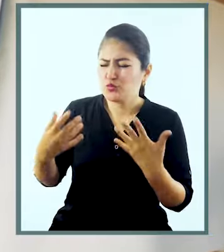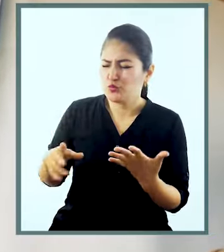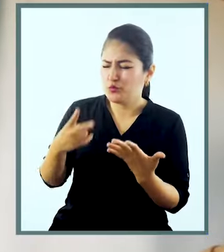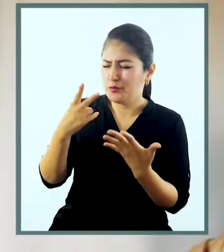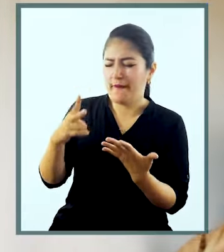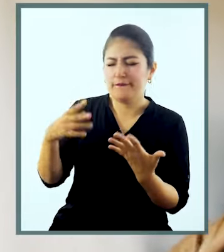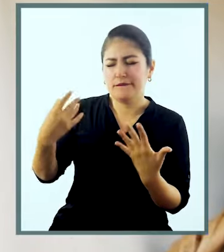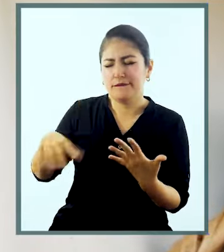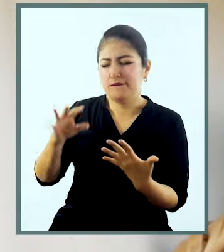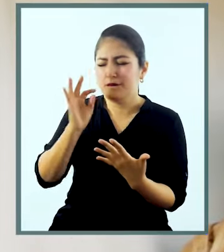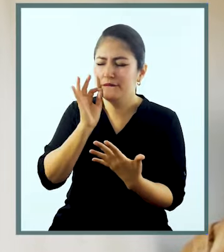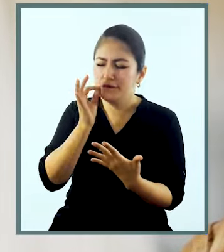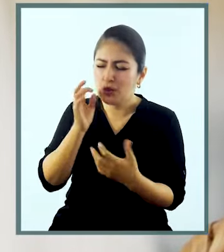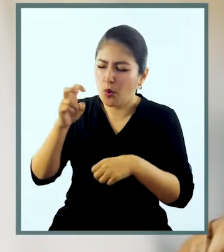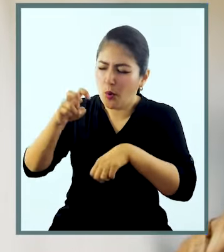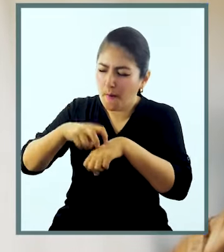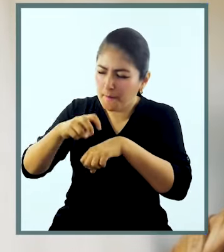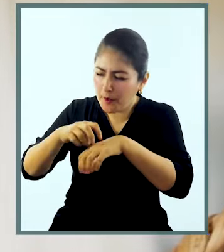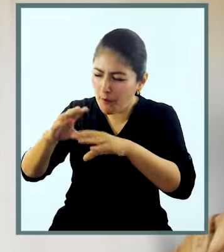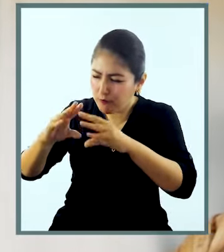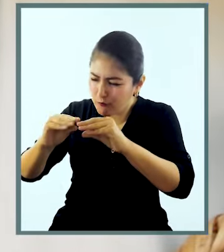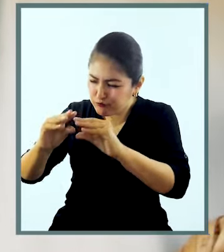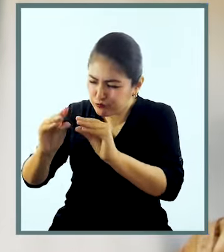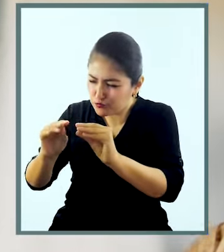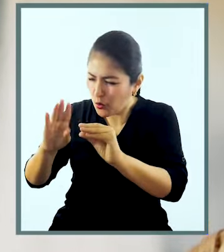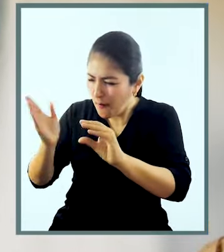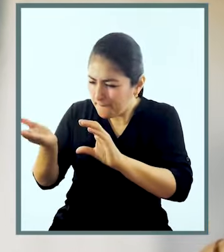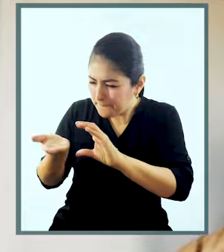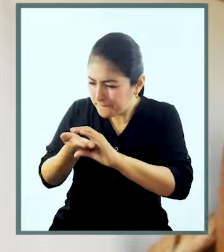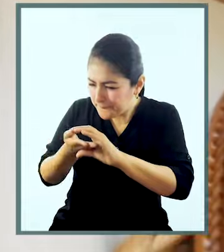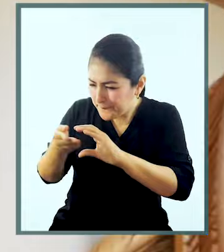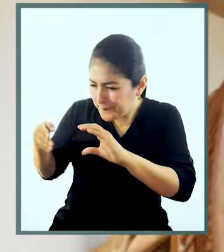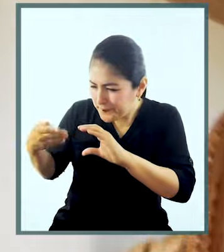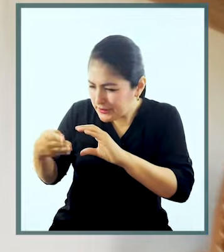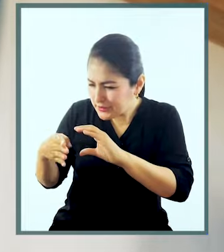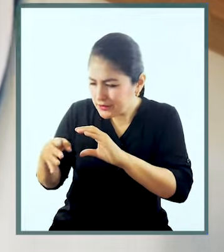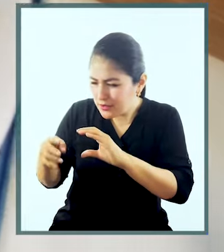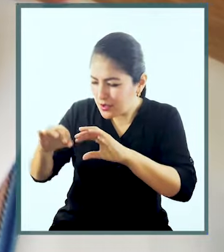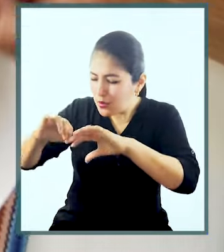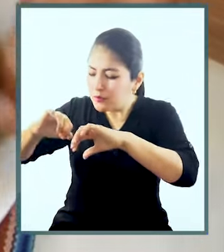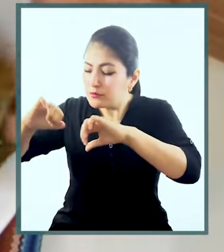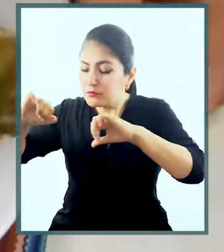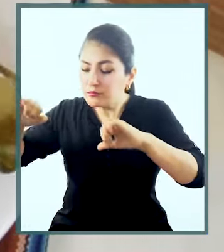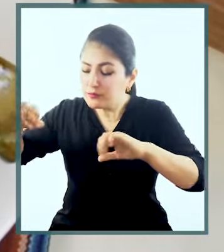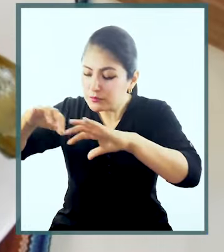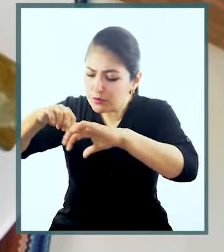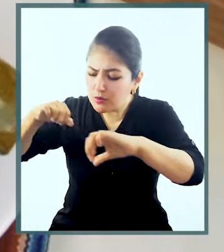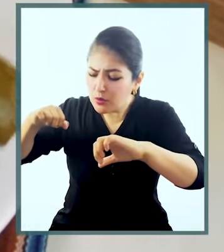¡Qué rico! Una causita de pescado. Vamos a ver su contenido.